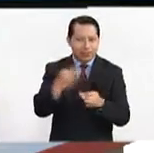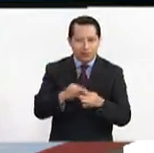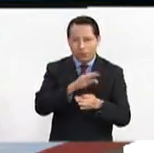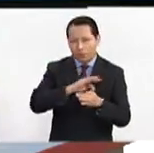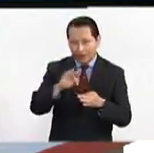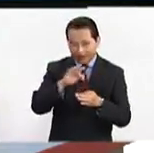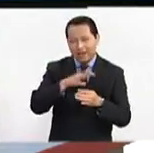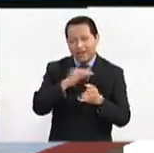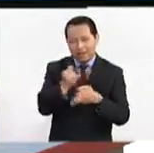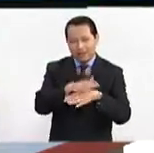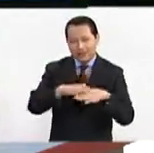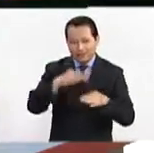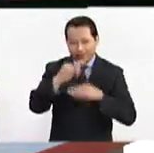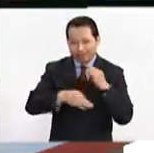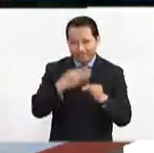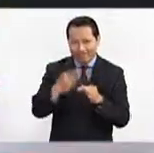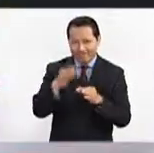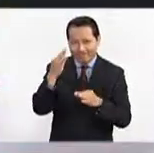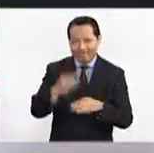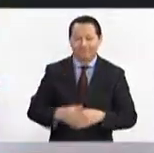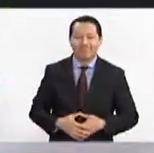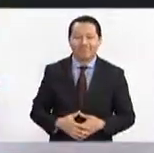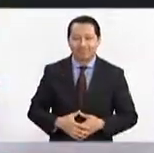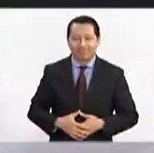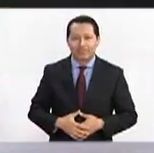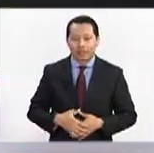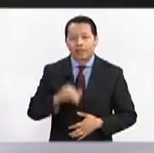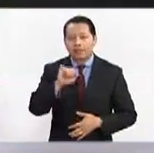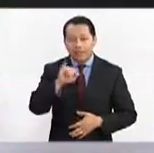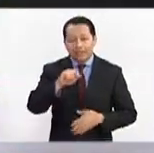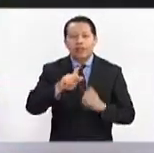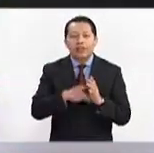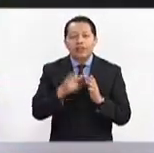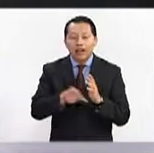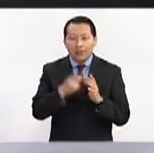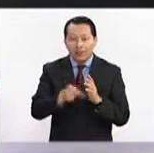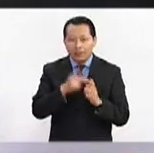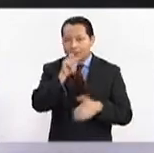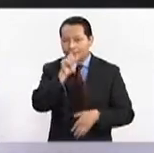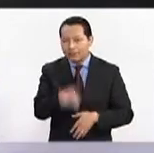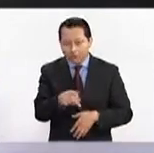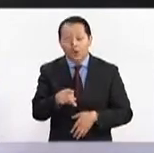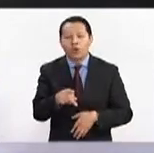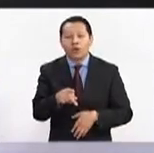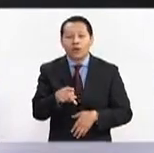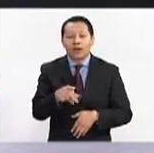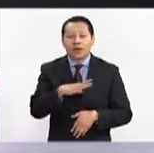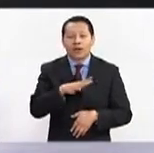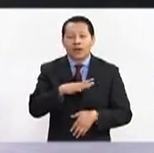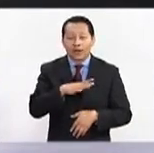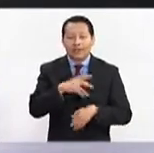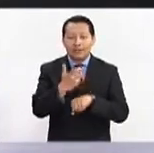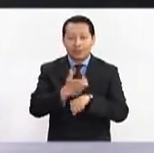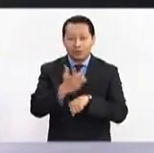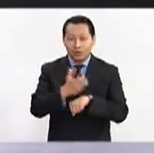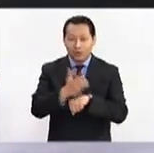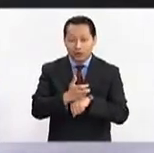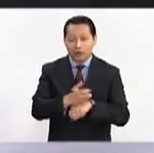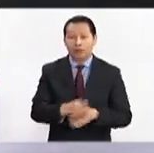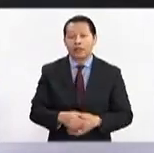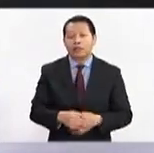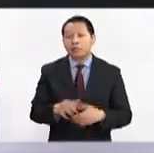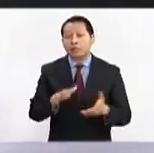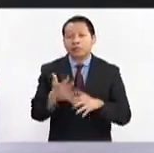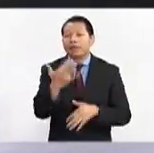le tenemos la noticia al día. Así es, otra vez de nueva cuenta, Estados Unidos. Al menos